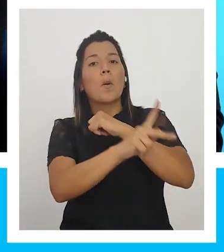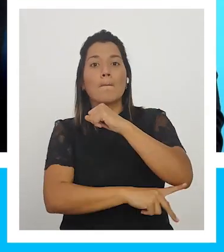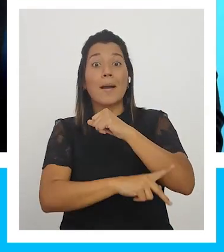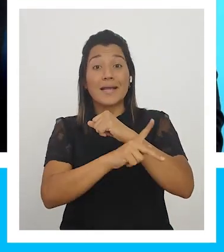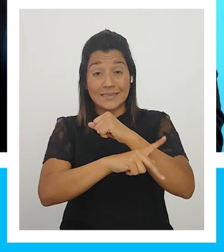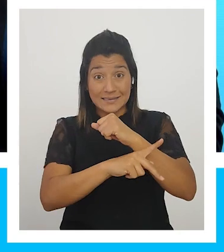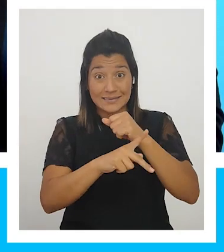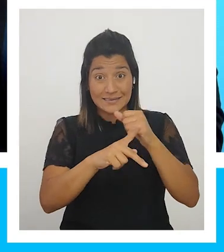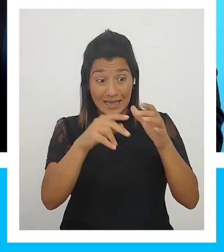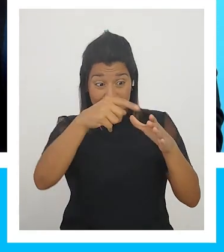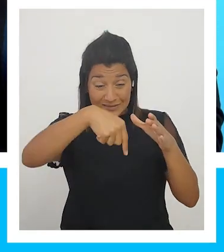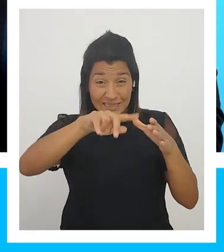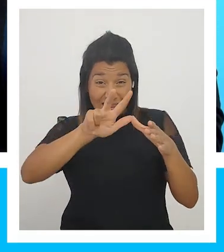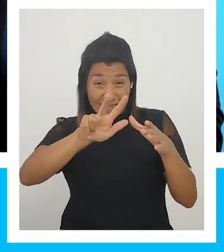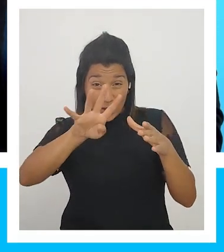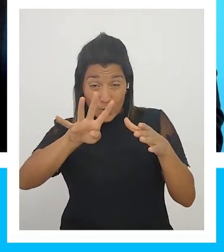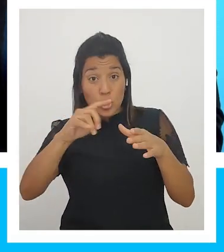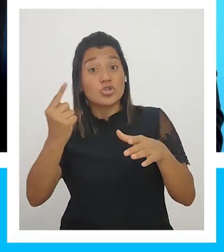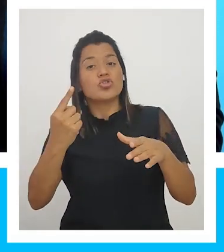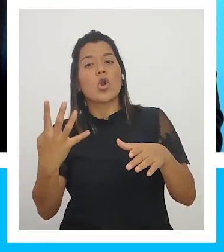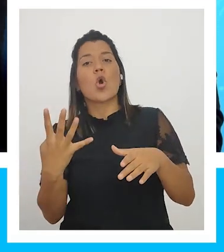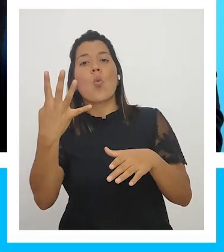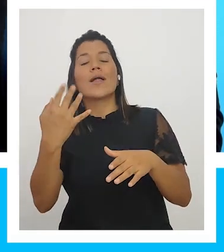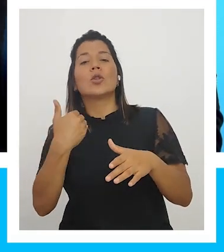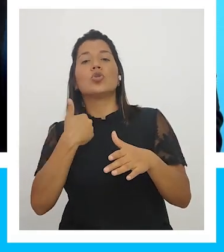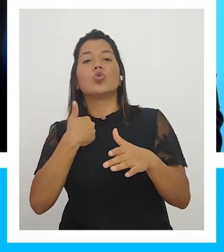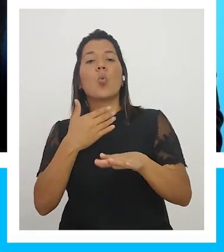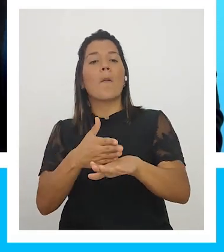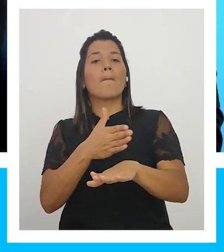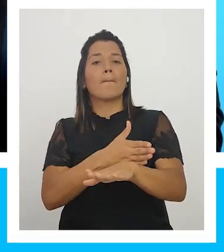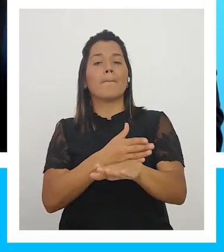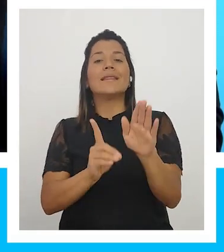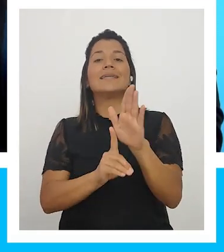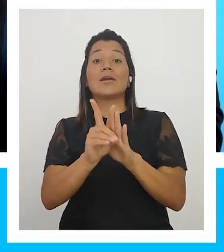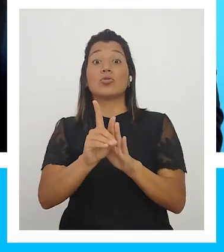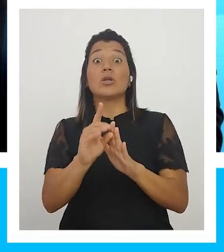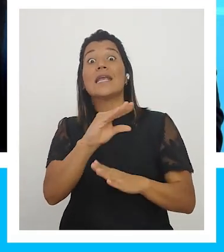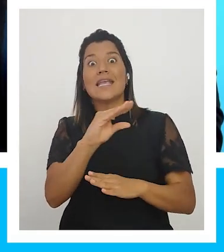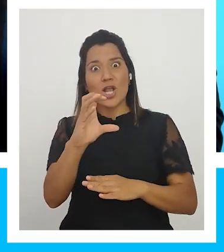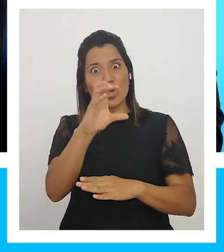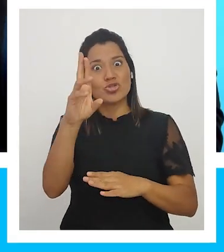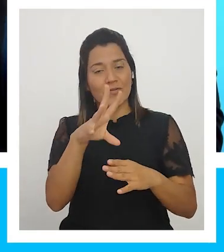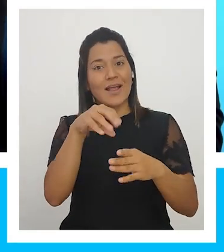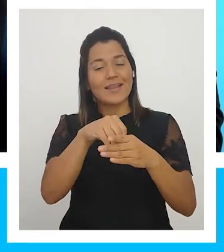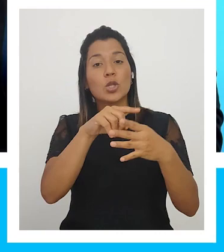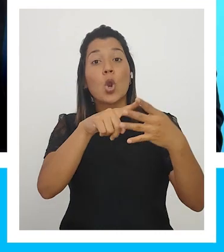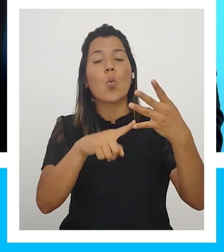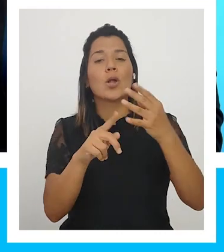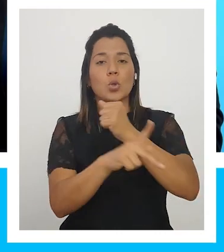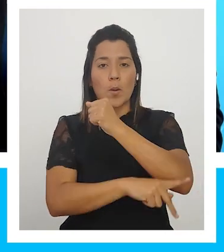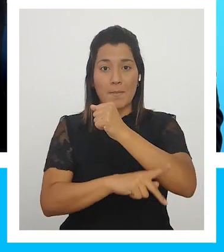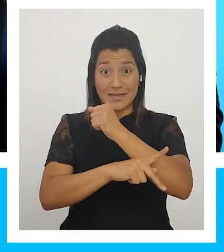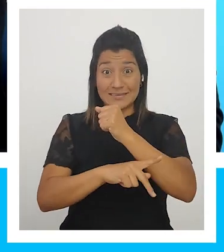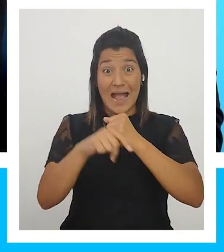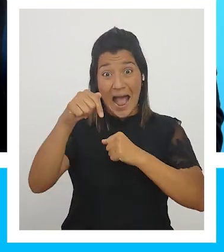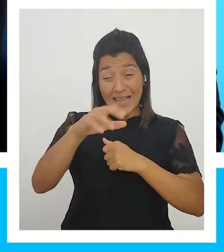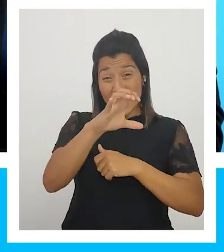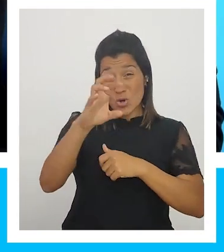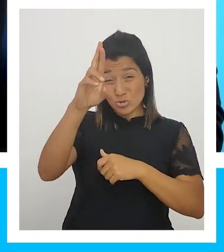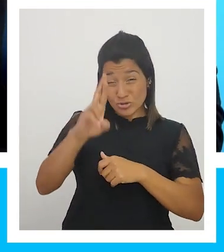4. En Costa Rica, en ese periodo, según la OCDE, el salario real creció casi un